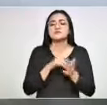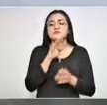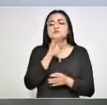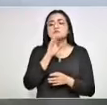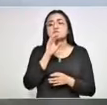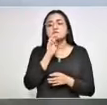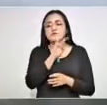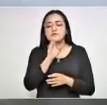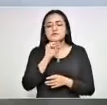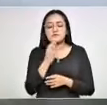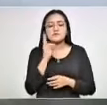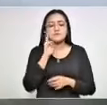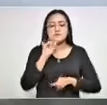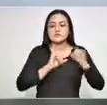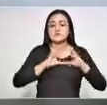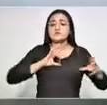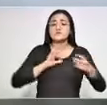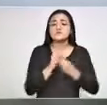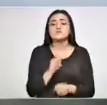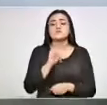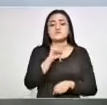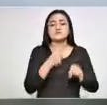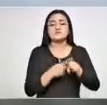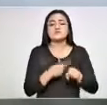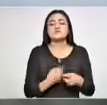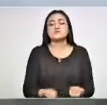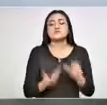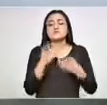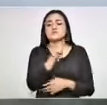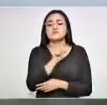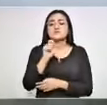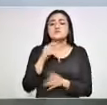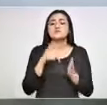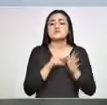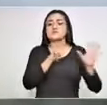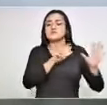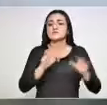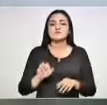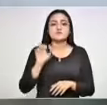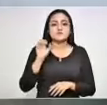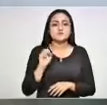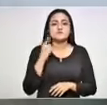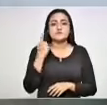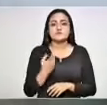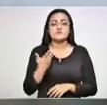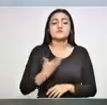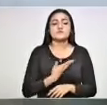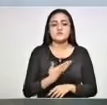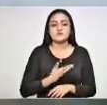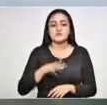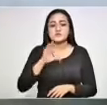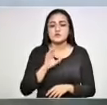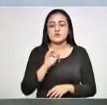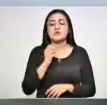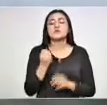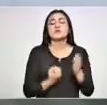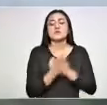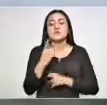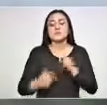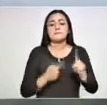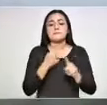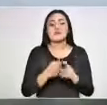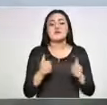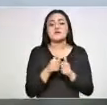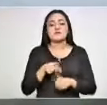198.293 muestras procesadas con un acumulado de casos positivos de 120.861, teniendo 40 casos nuevos